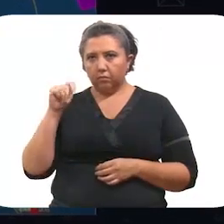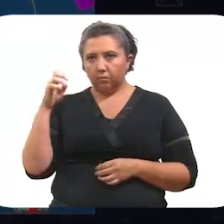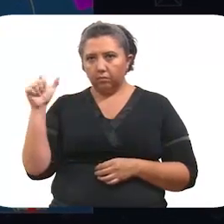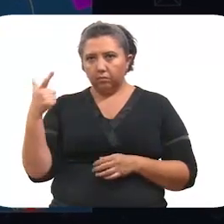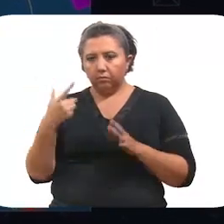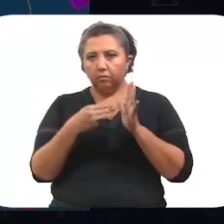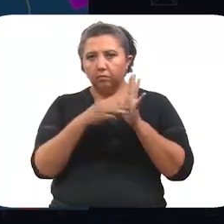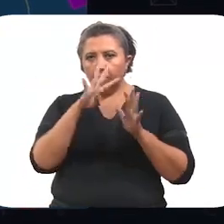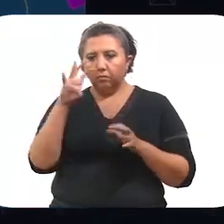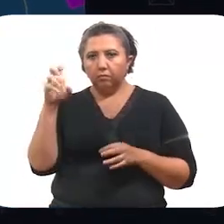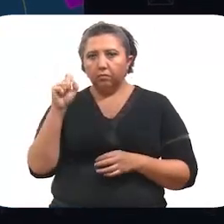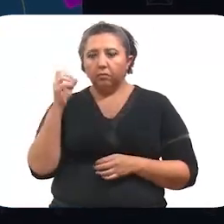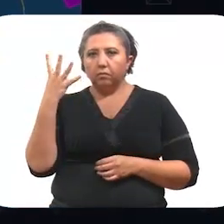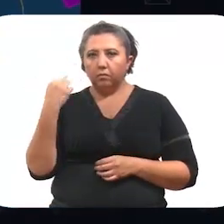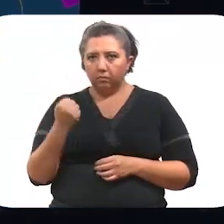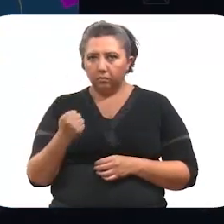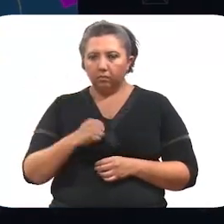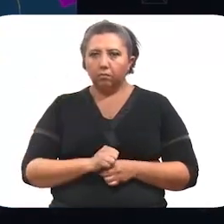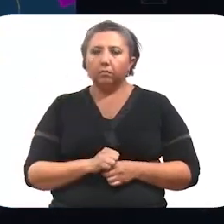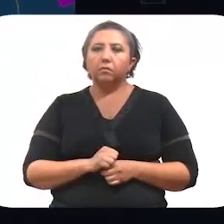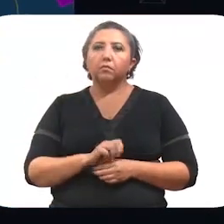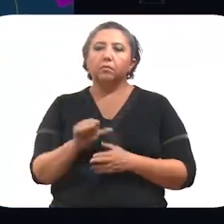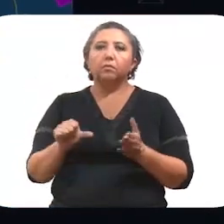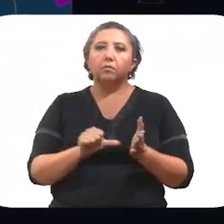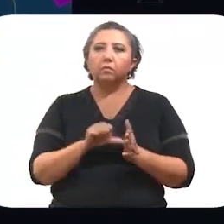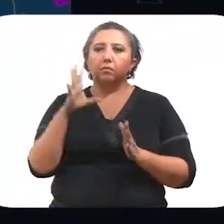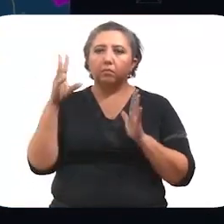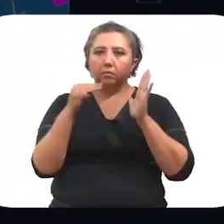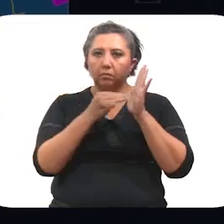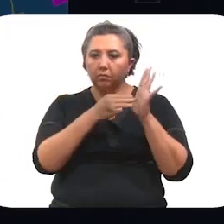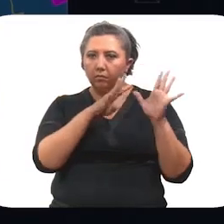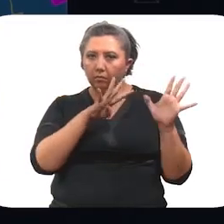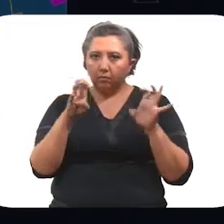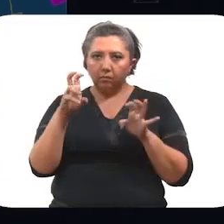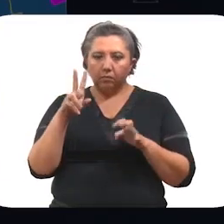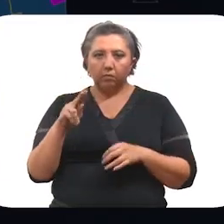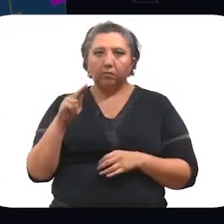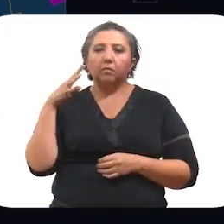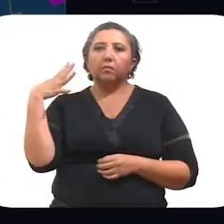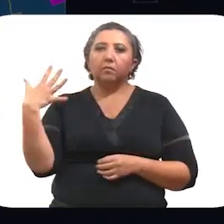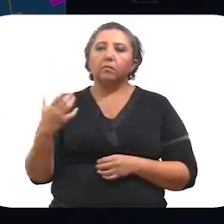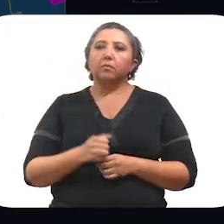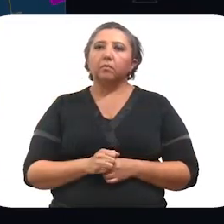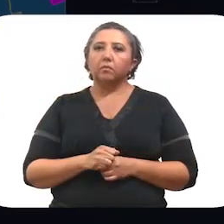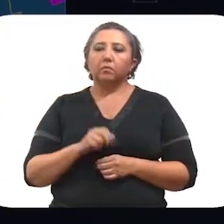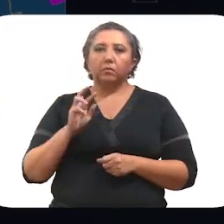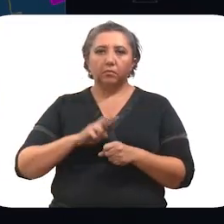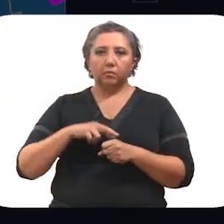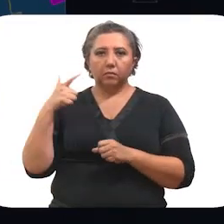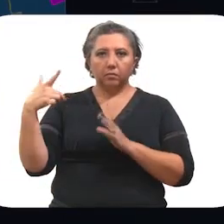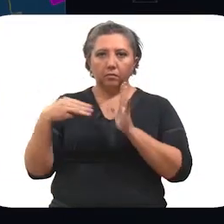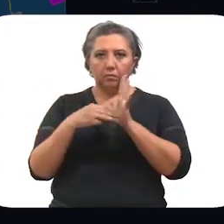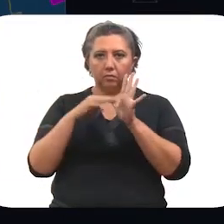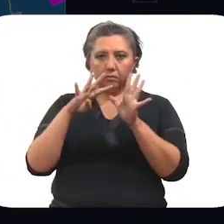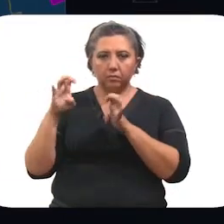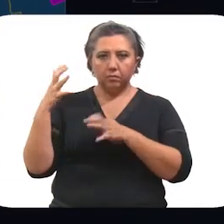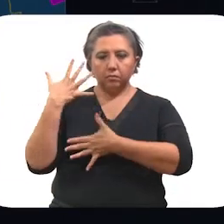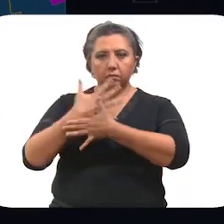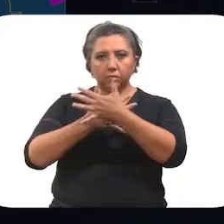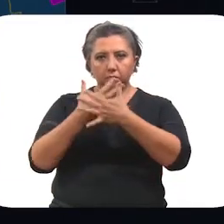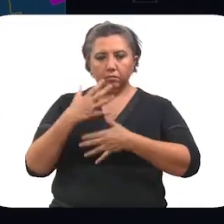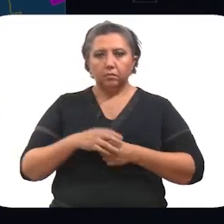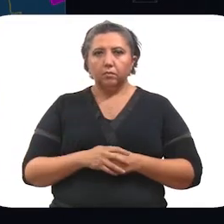oriente 12.429, en la zona centro 4.985, en la zona sur